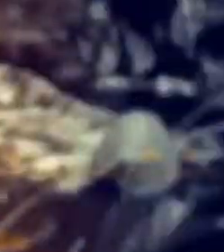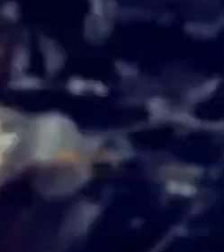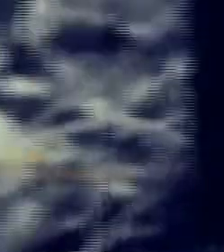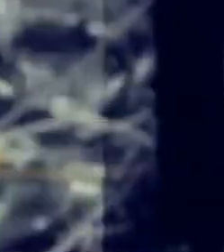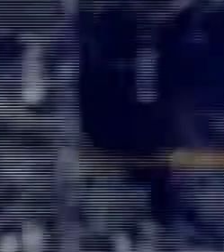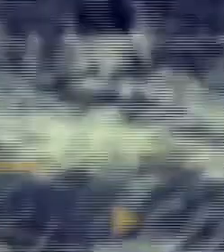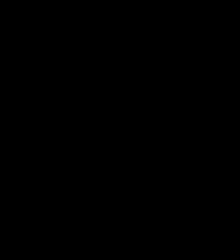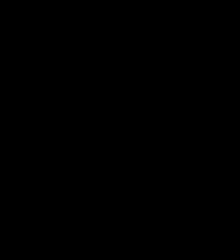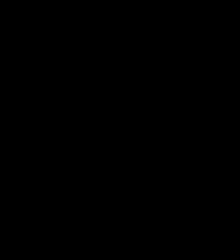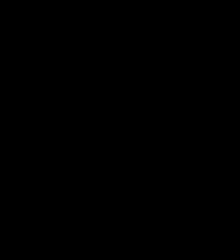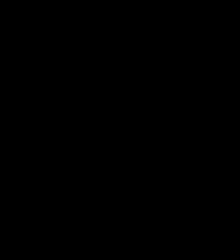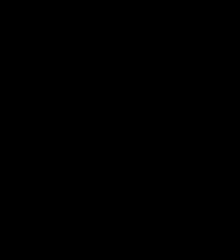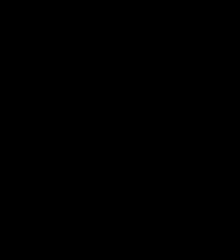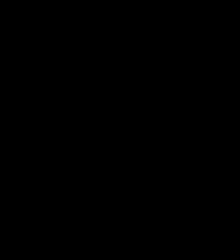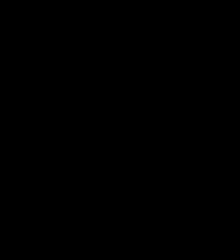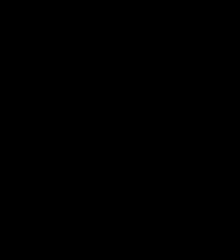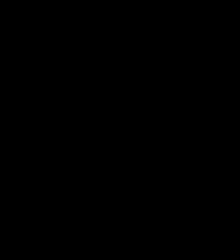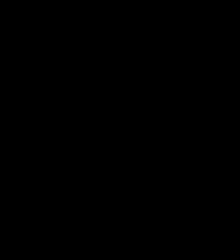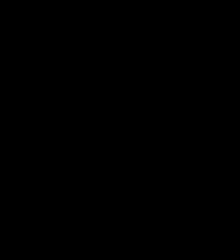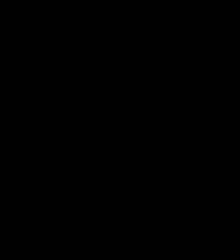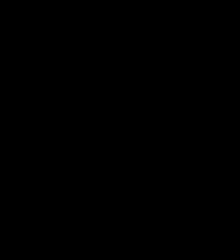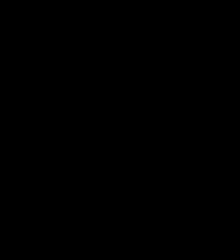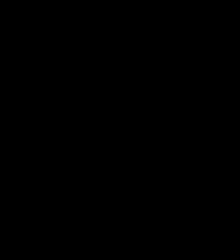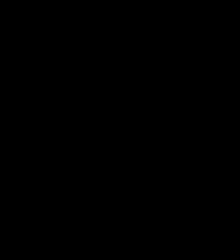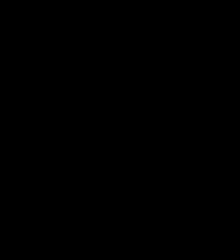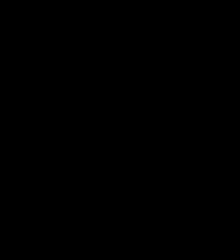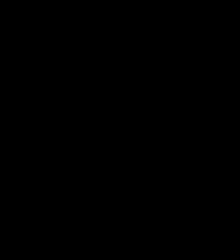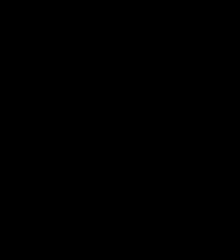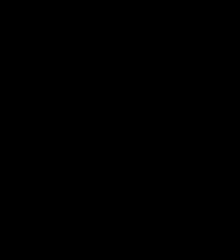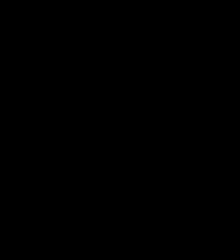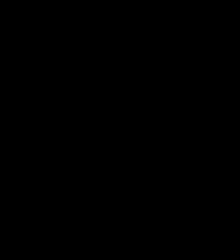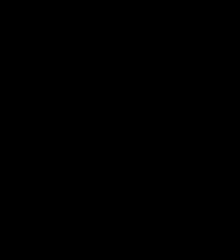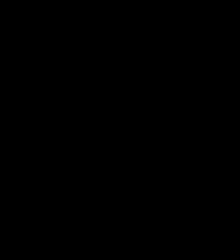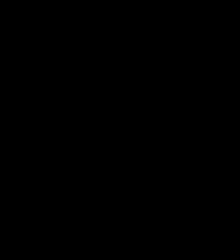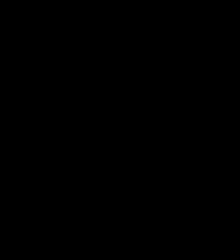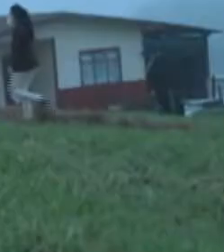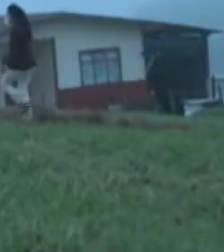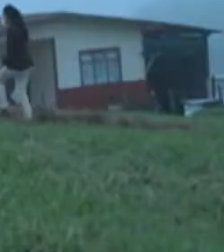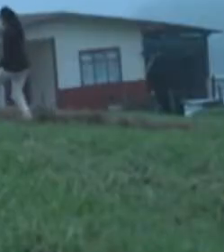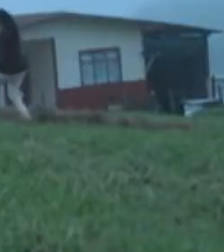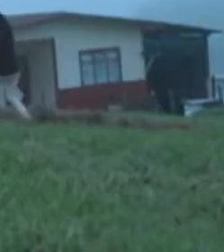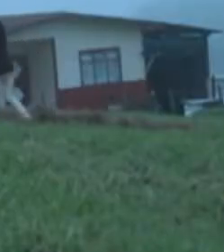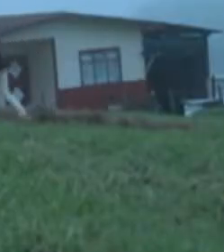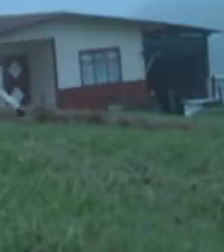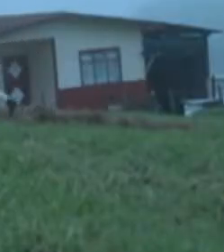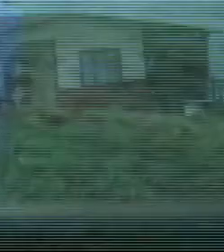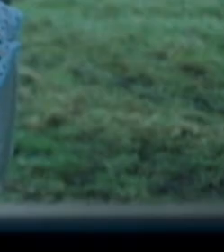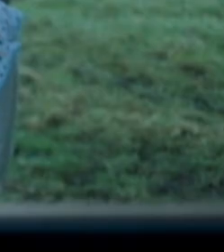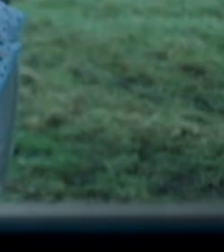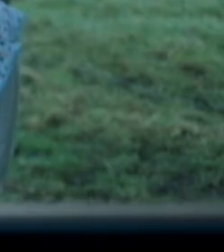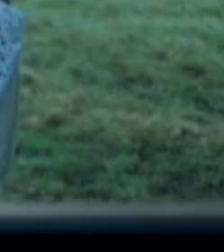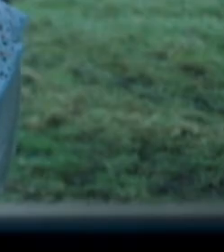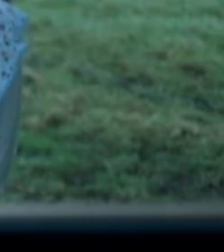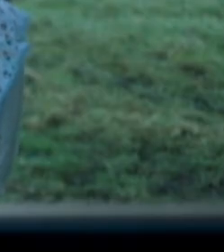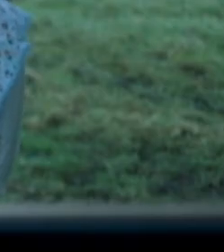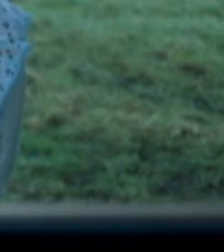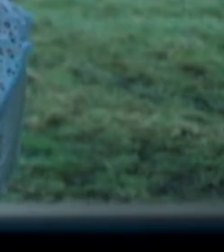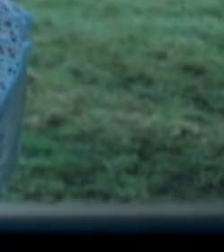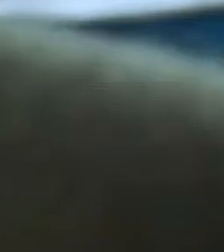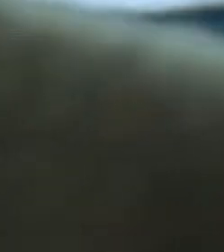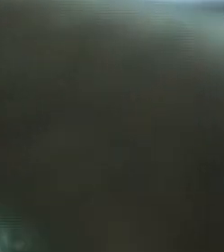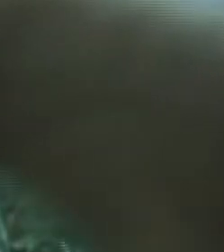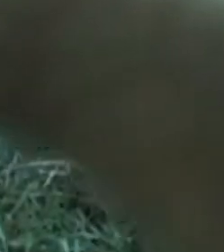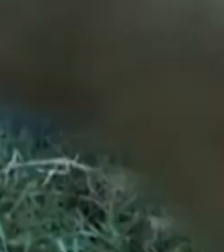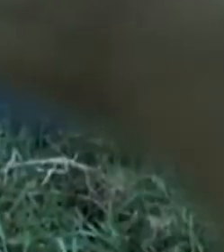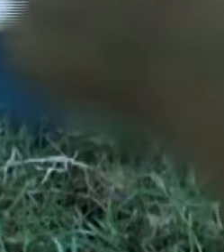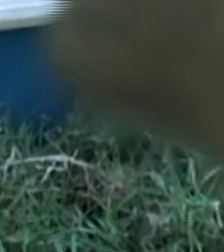de Cine, aquí en 13, Costa Rica Televisión. En esta alejada finca